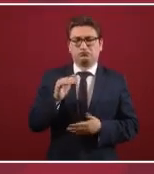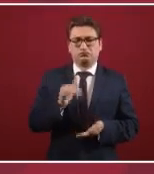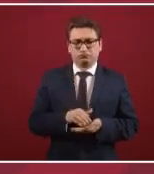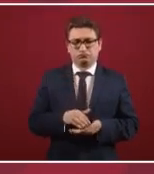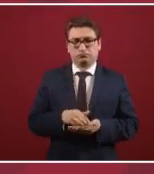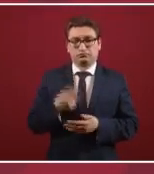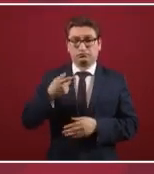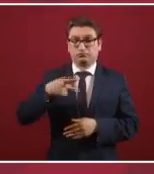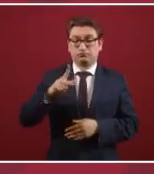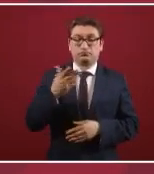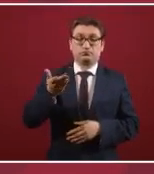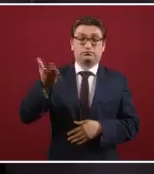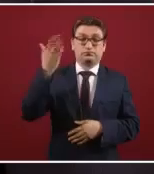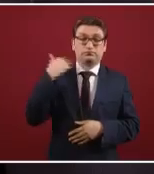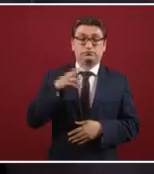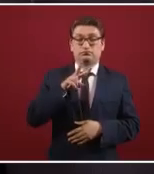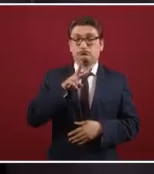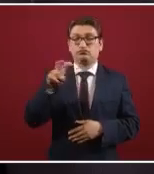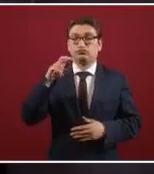pero eran 200.000